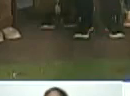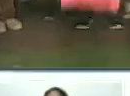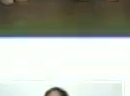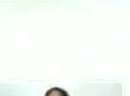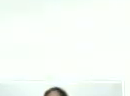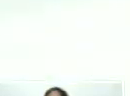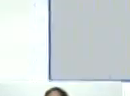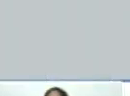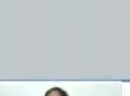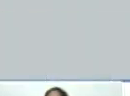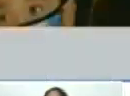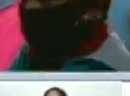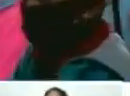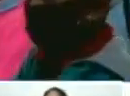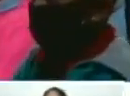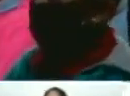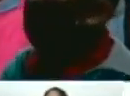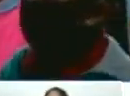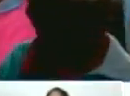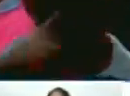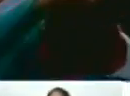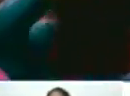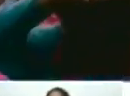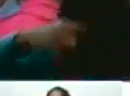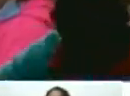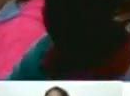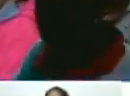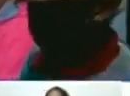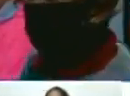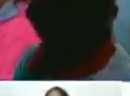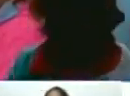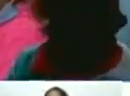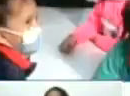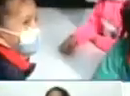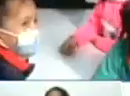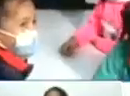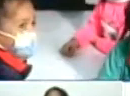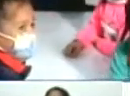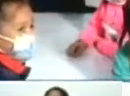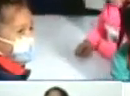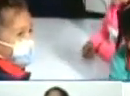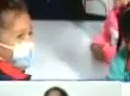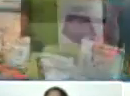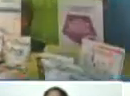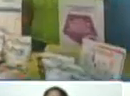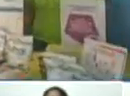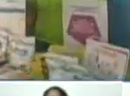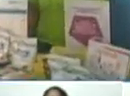pitiyanqui, que se pone de rodillas al imperialismo norteamericano.